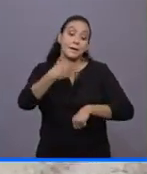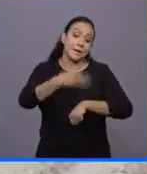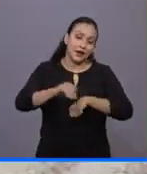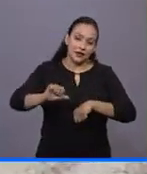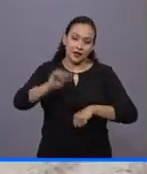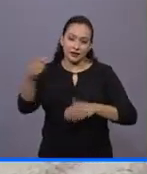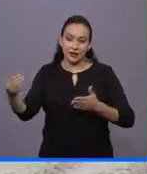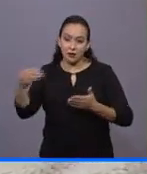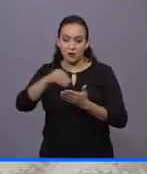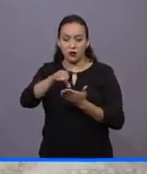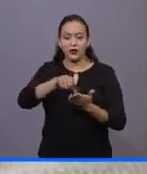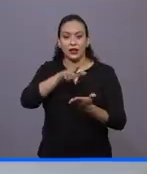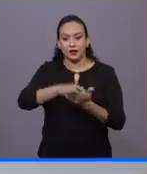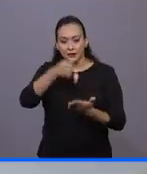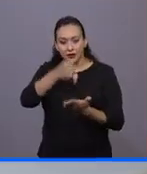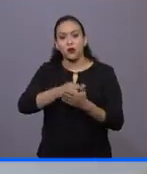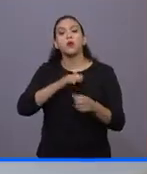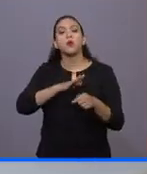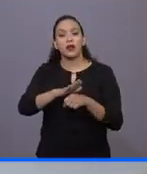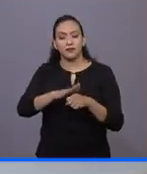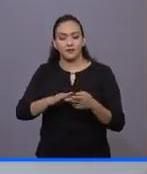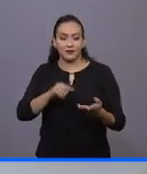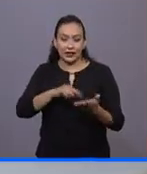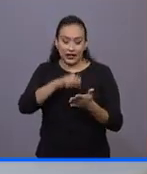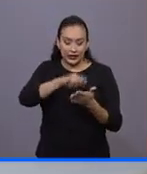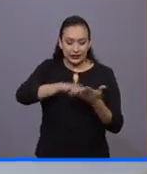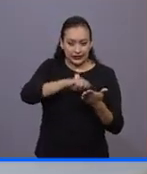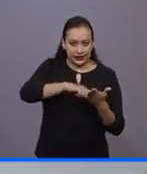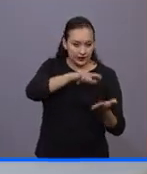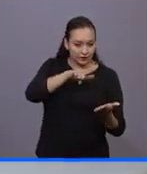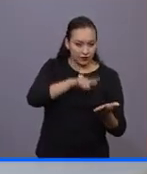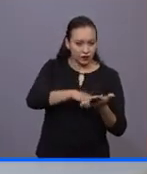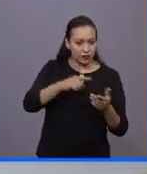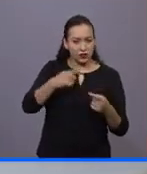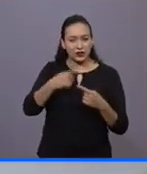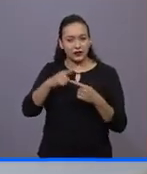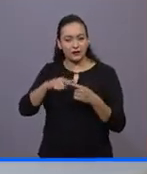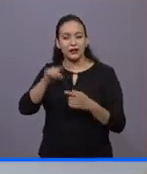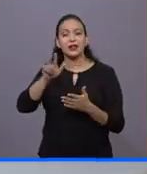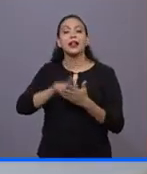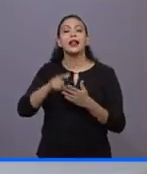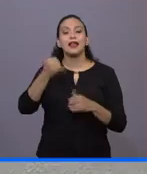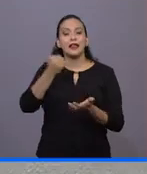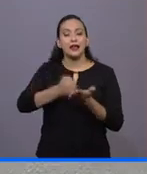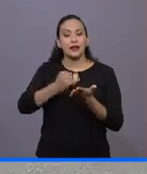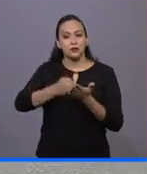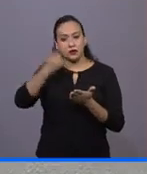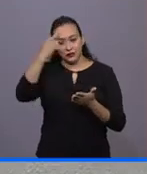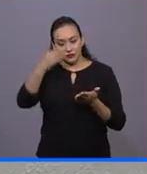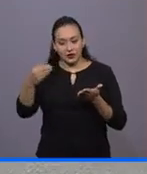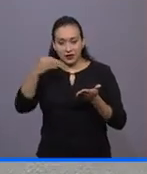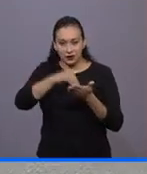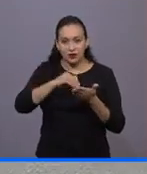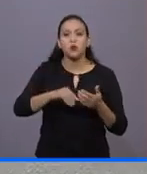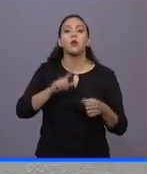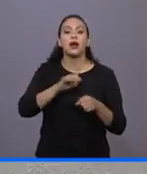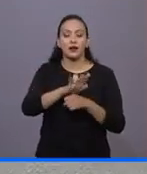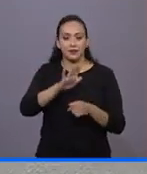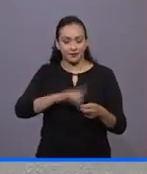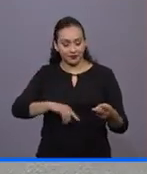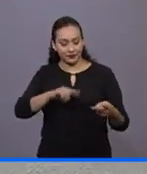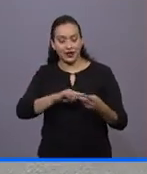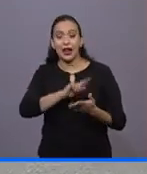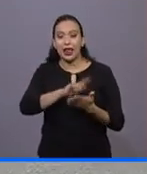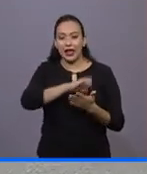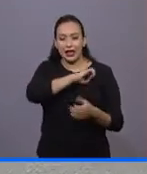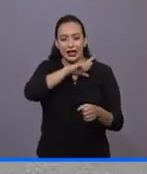la constitucionalidad del decreto que reformó diversas disposiciones de la Ley del Impuesto al Valor Agregado, de la Ley del Impuesto